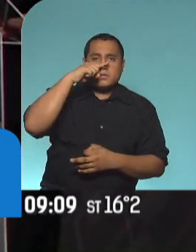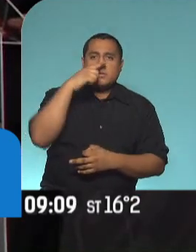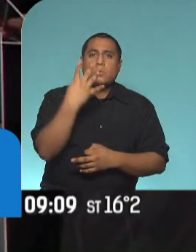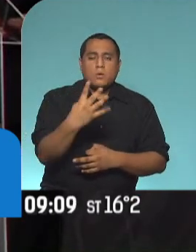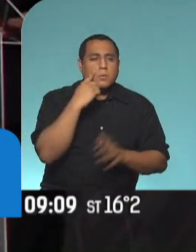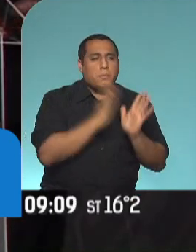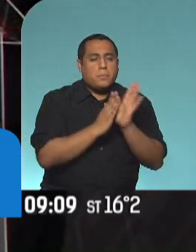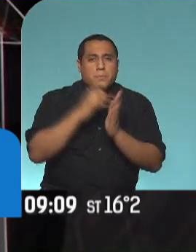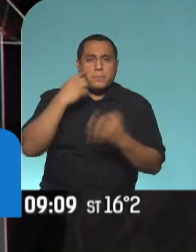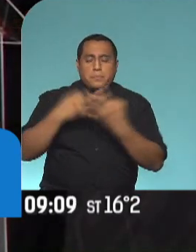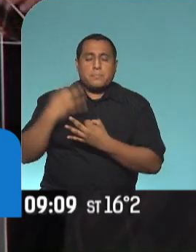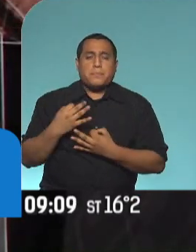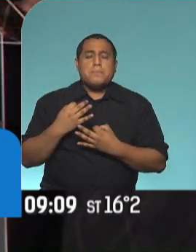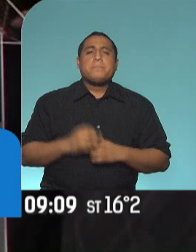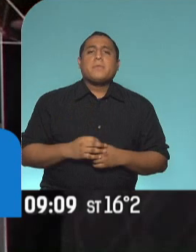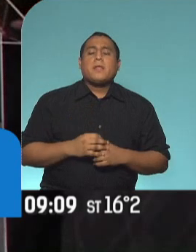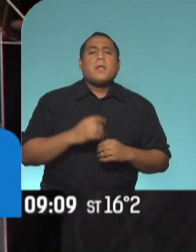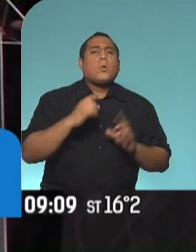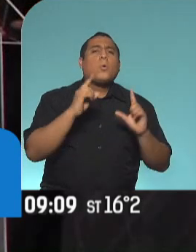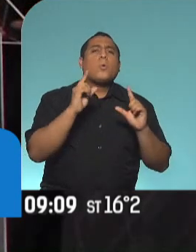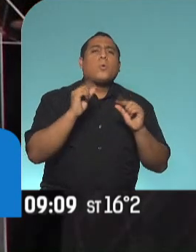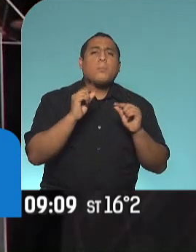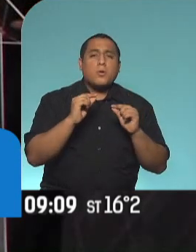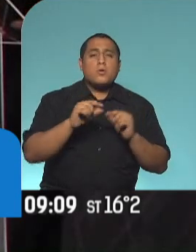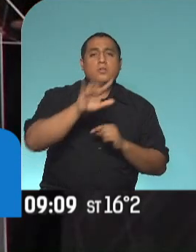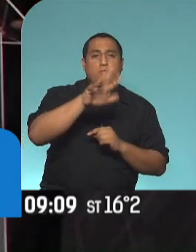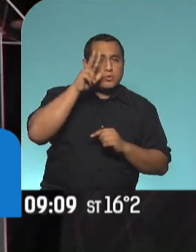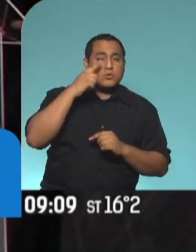37.474 testeos y nos permite alcanzar una cifra de